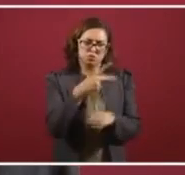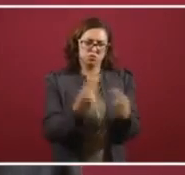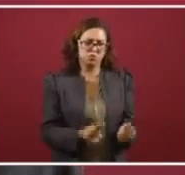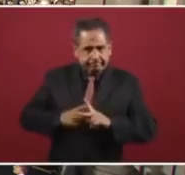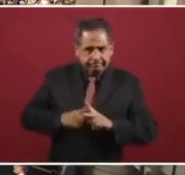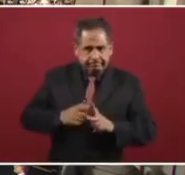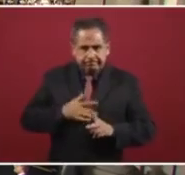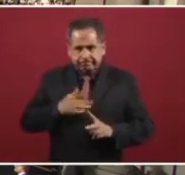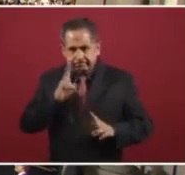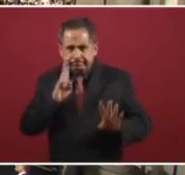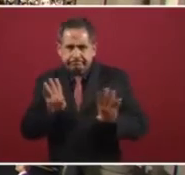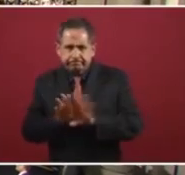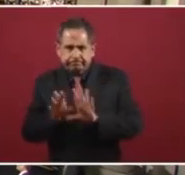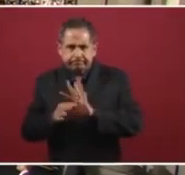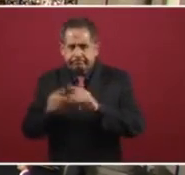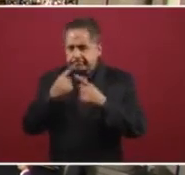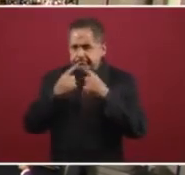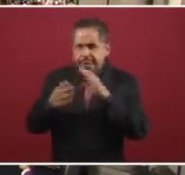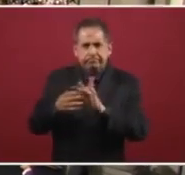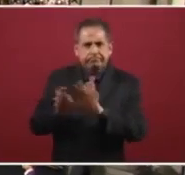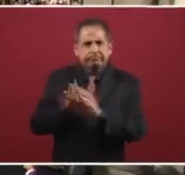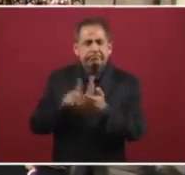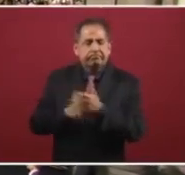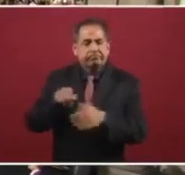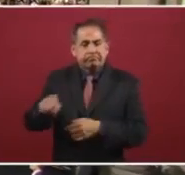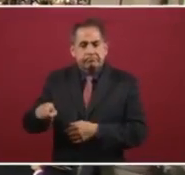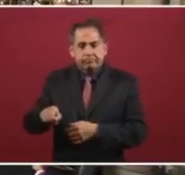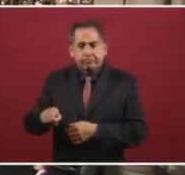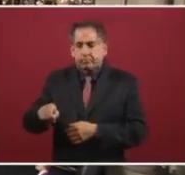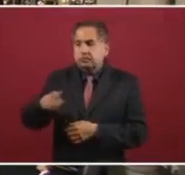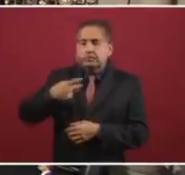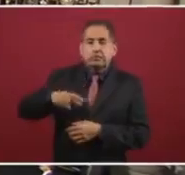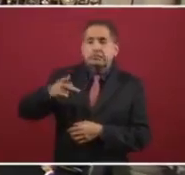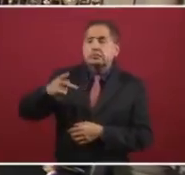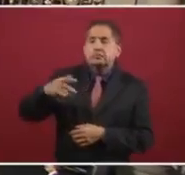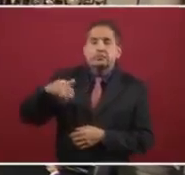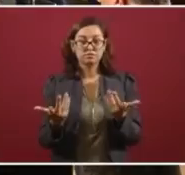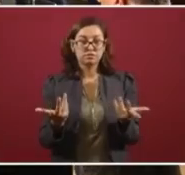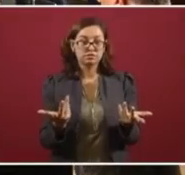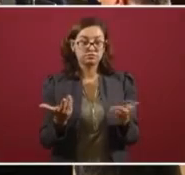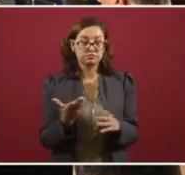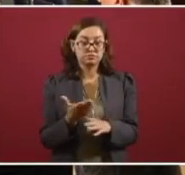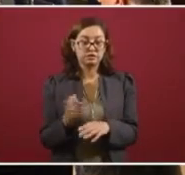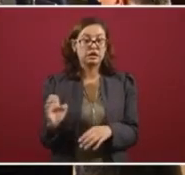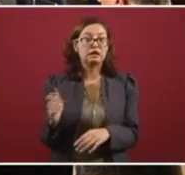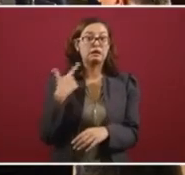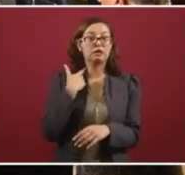de las empresas estamos hablando de una disminución